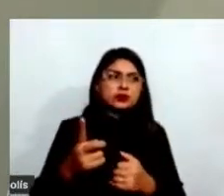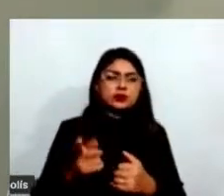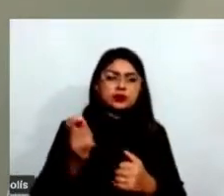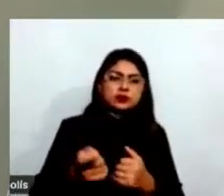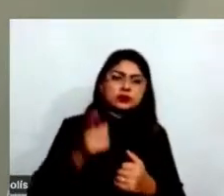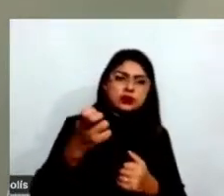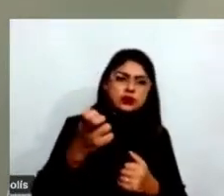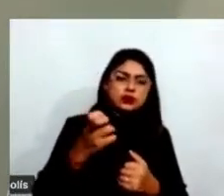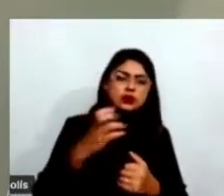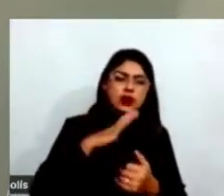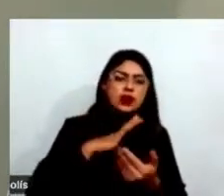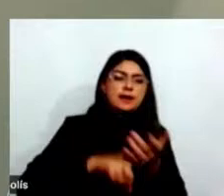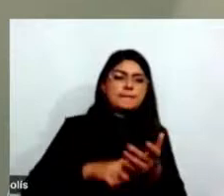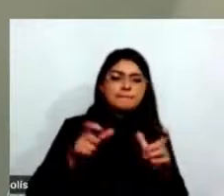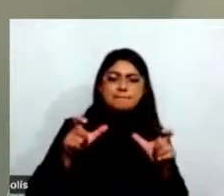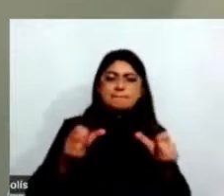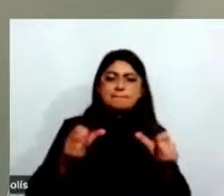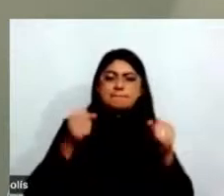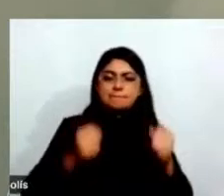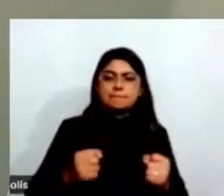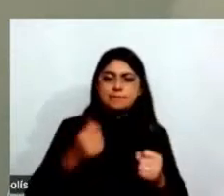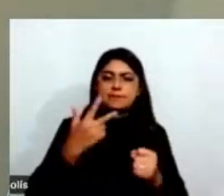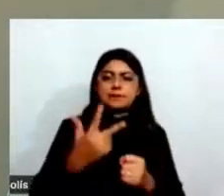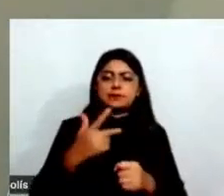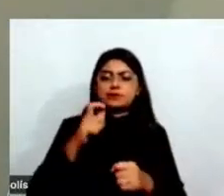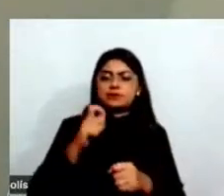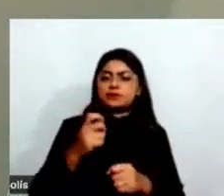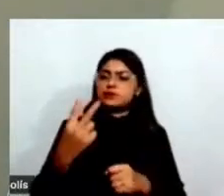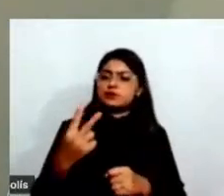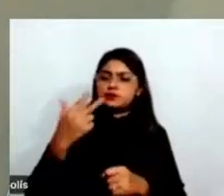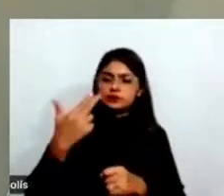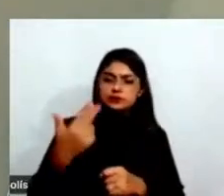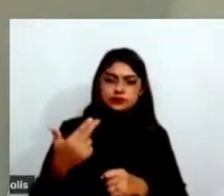en mayor medida aplicables que en otro tipo de procesos.